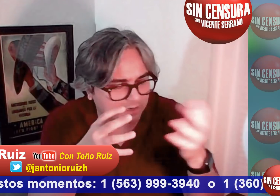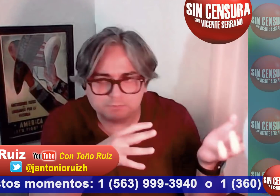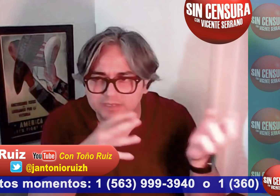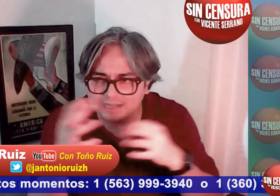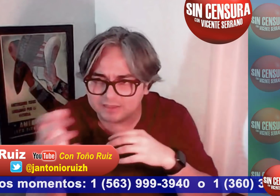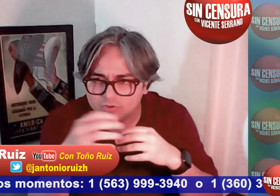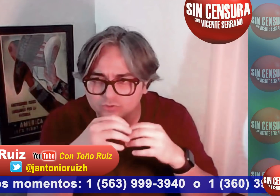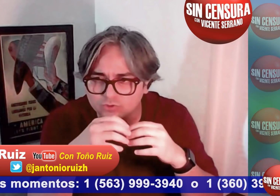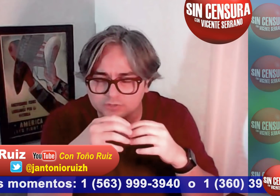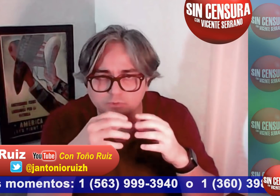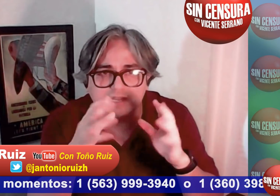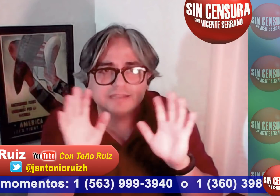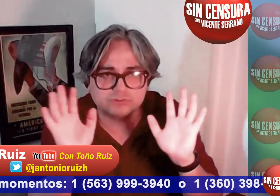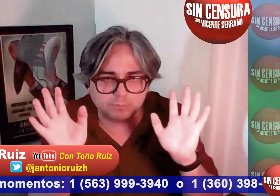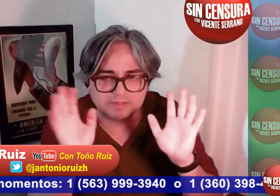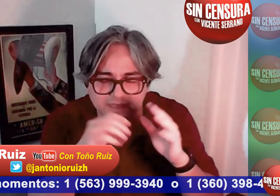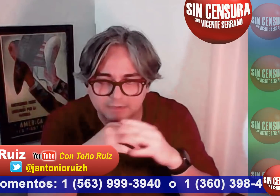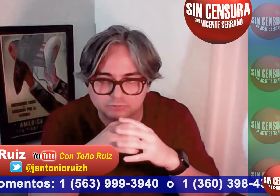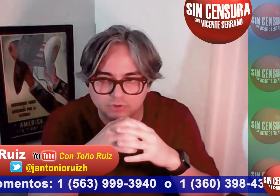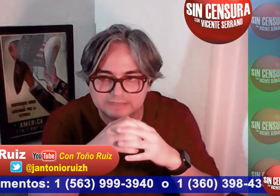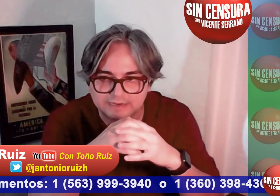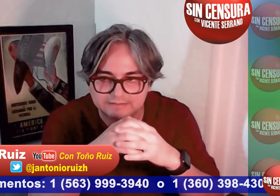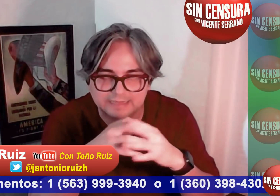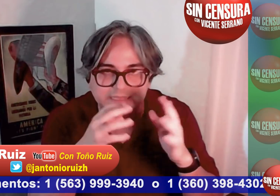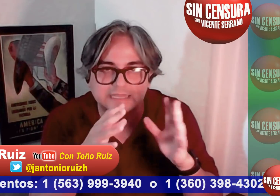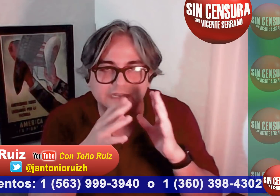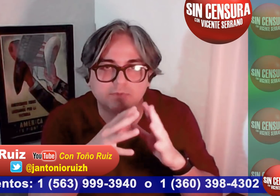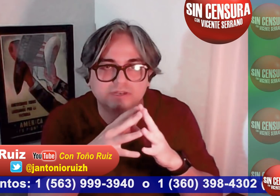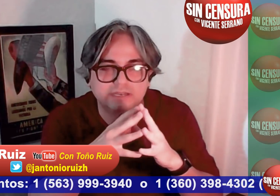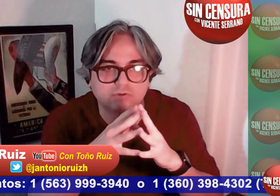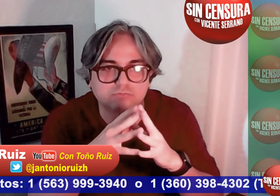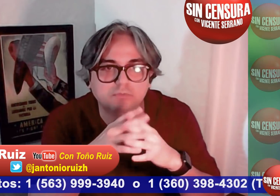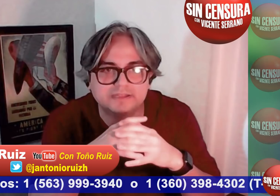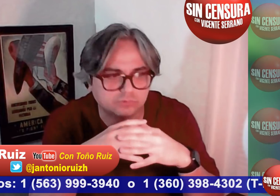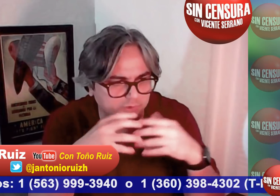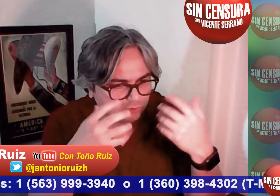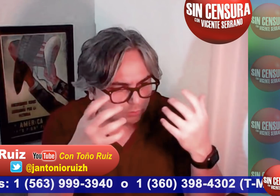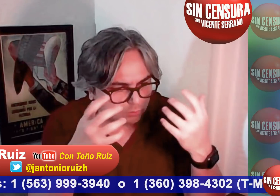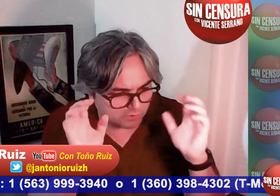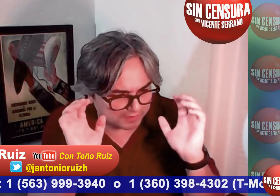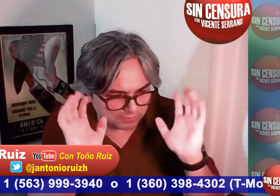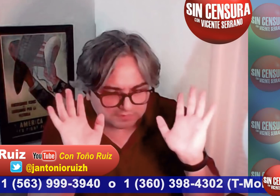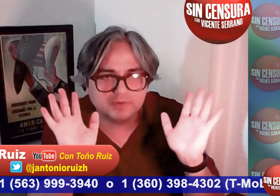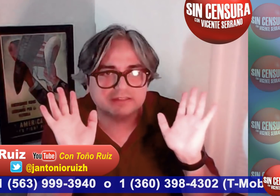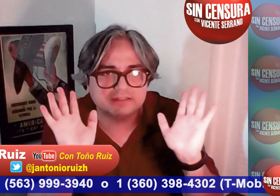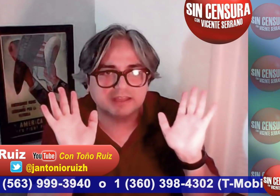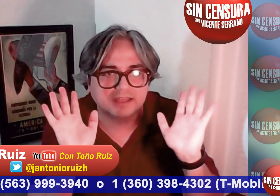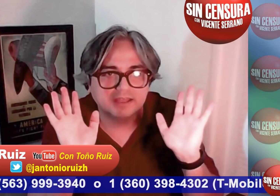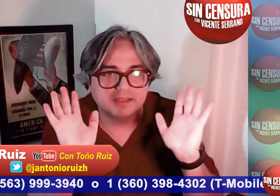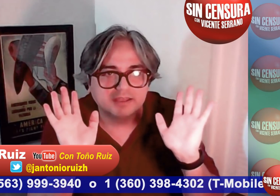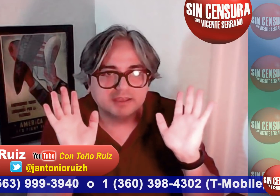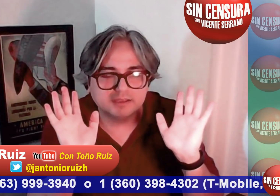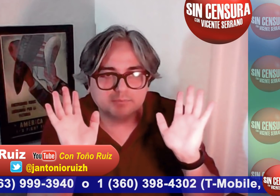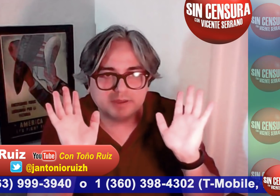entre Irving Pineda y otro corresponsal. De eso platicaremos con Hans Salazar, a quien ya tenemos en línea en unos momentos, pero se lo voy contando desde